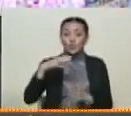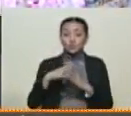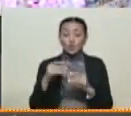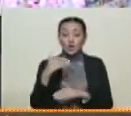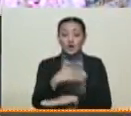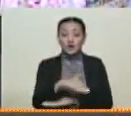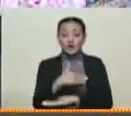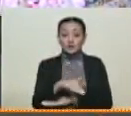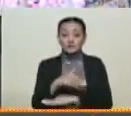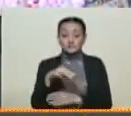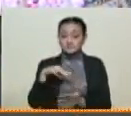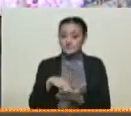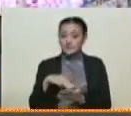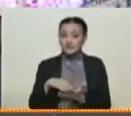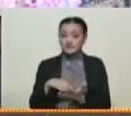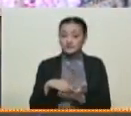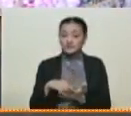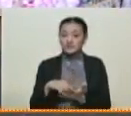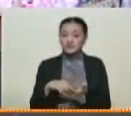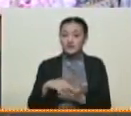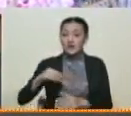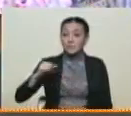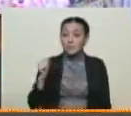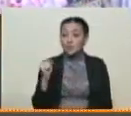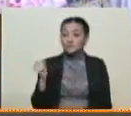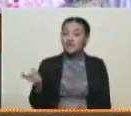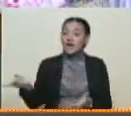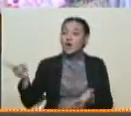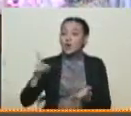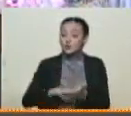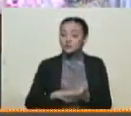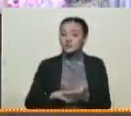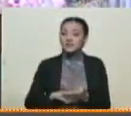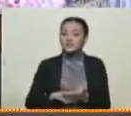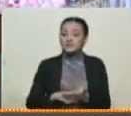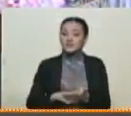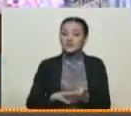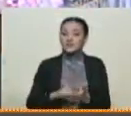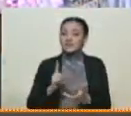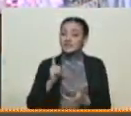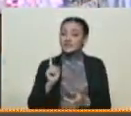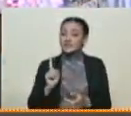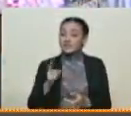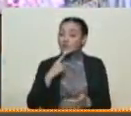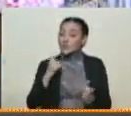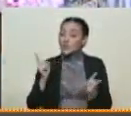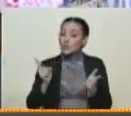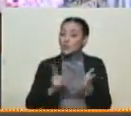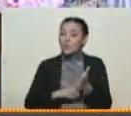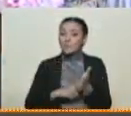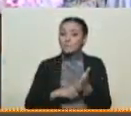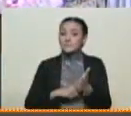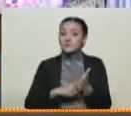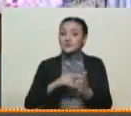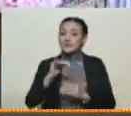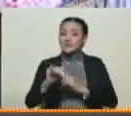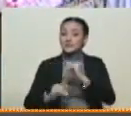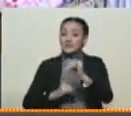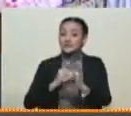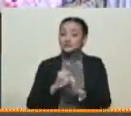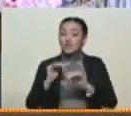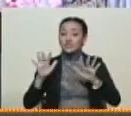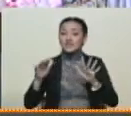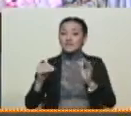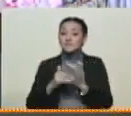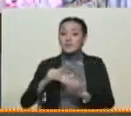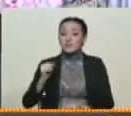Para eso tenemos que rehacer la policía de Miranda y llegar a cumplir con la cuota internacional de 10.000 policías que necesita Miranda.